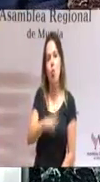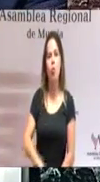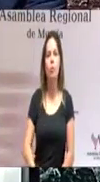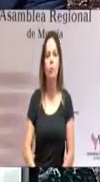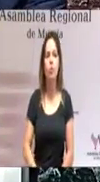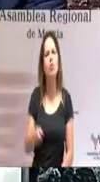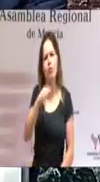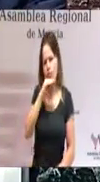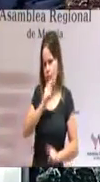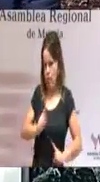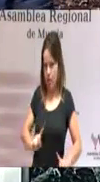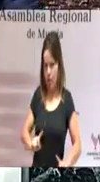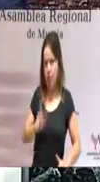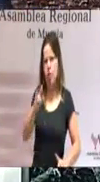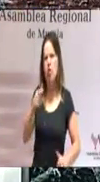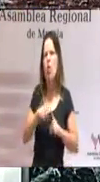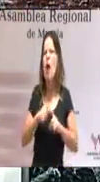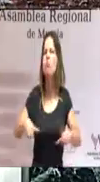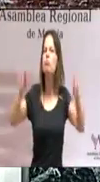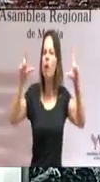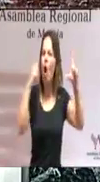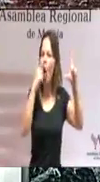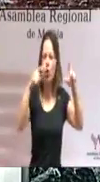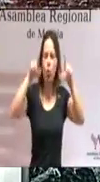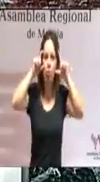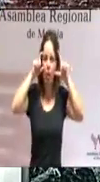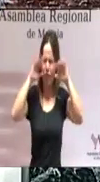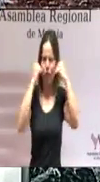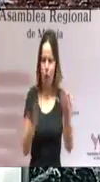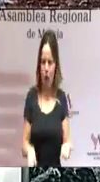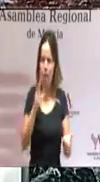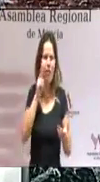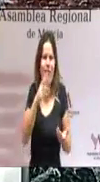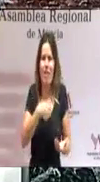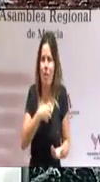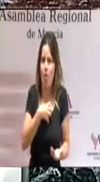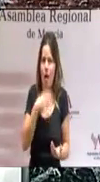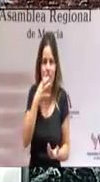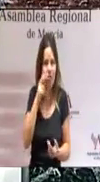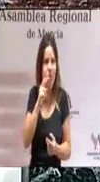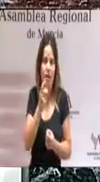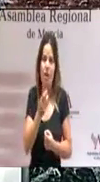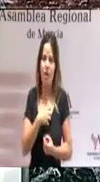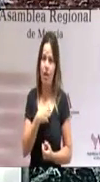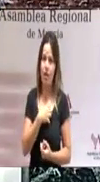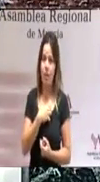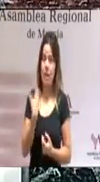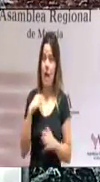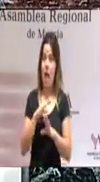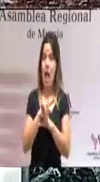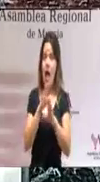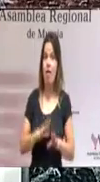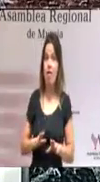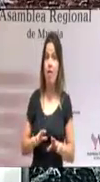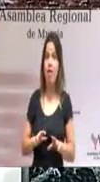no se enfade, pero quítese la pancarta de los ojos. Es que no le permite ver la realidad. Al final, no